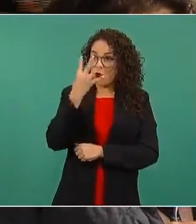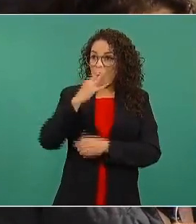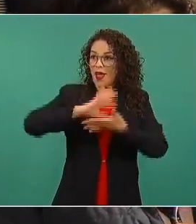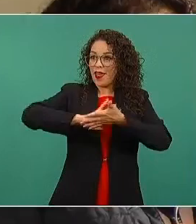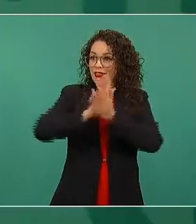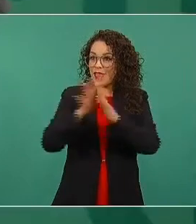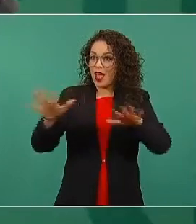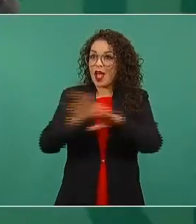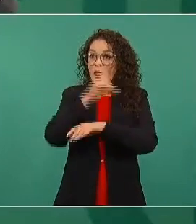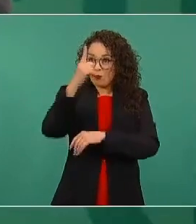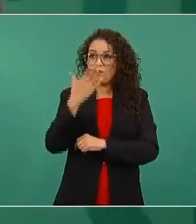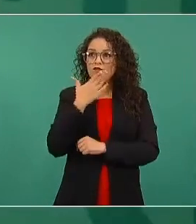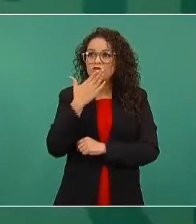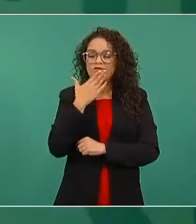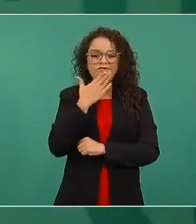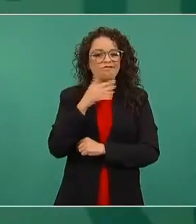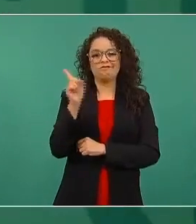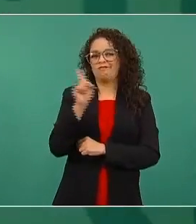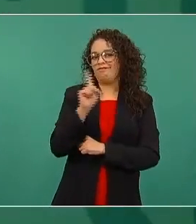creo que sí, pero